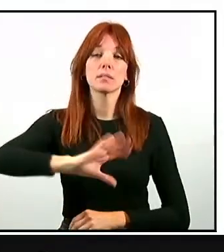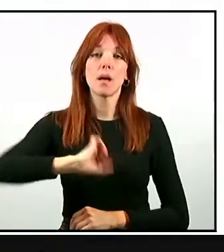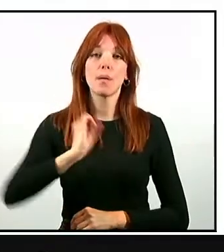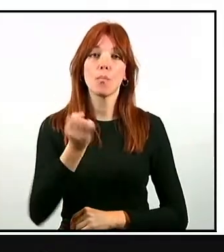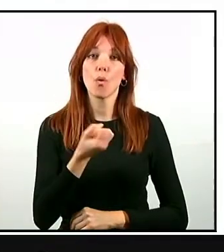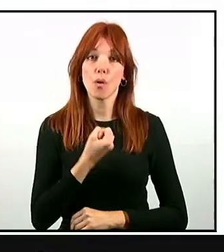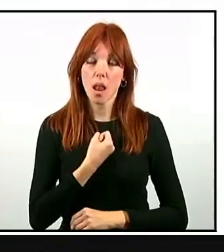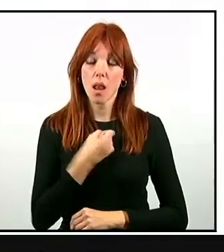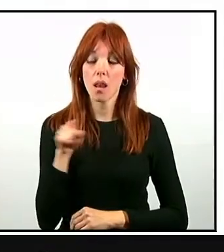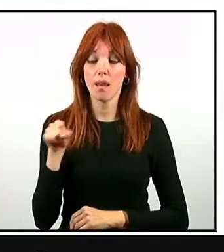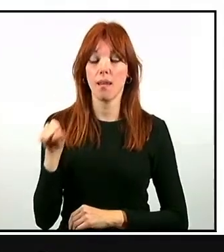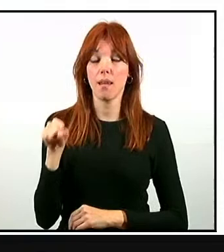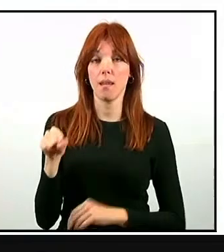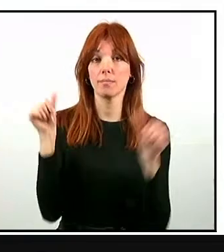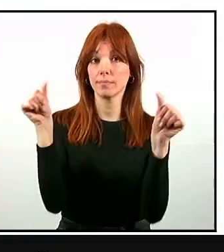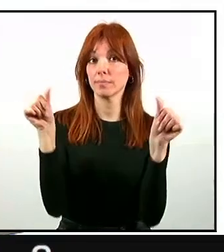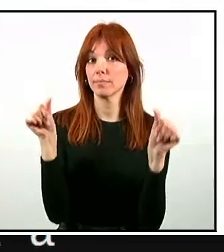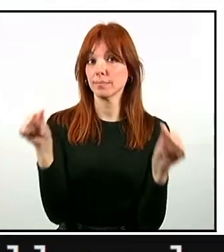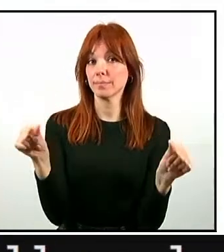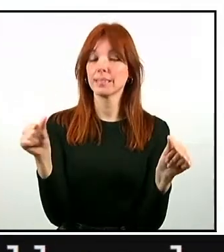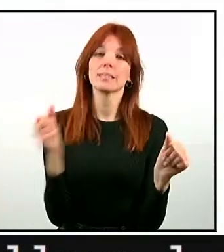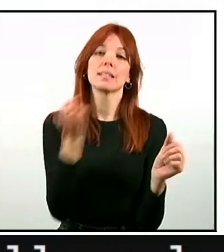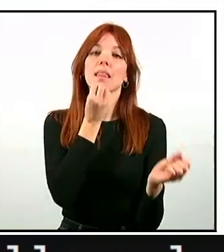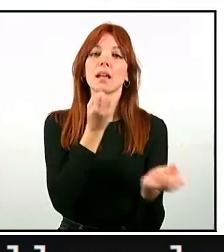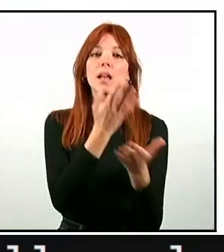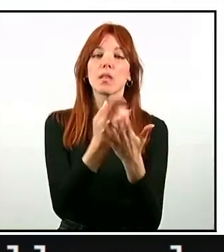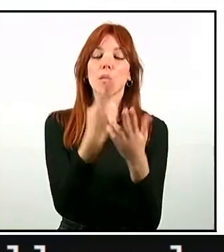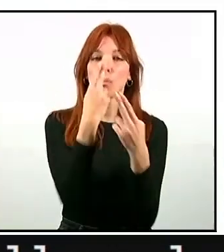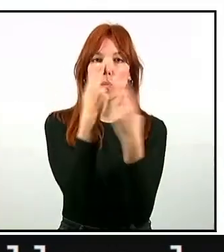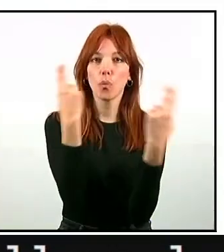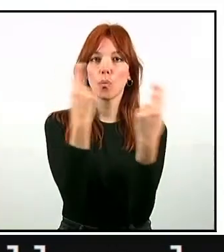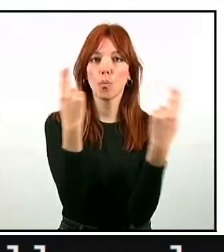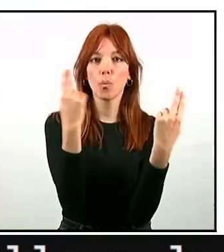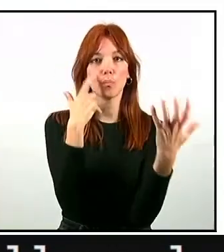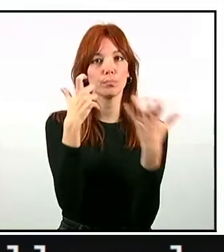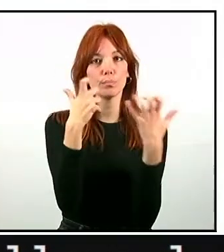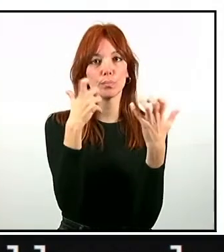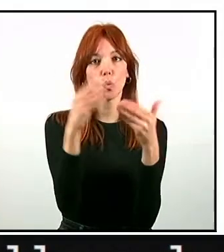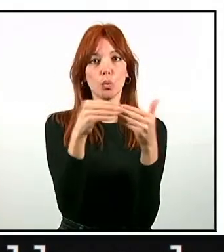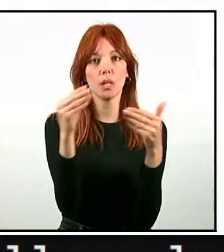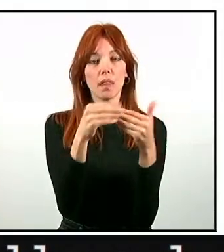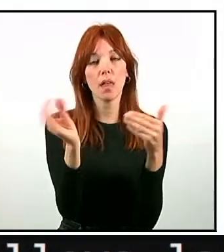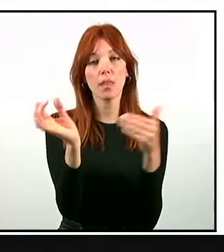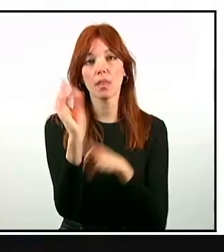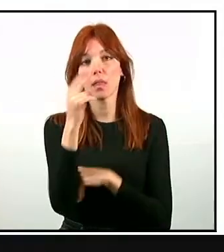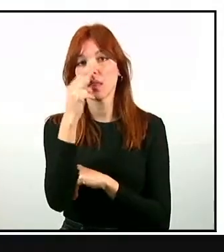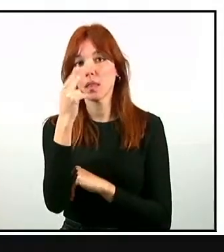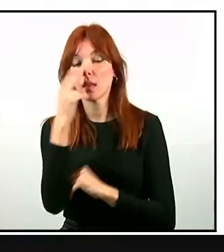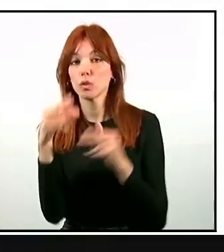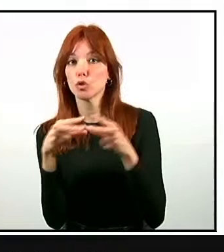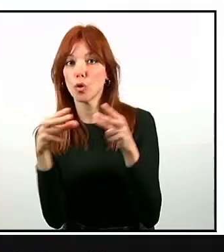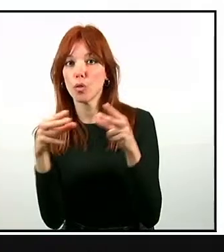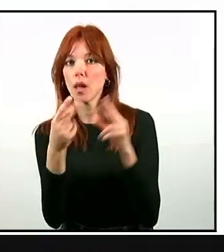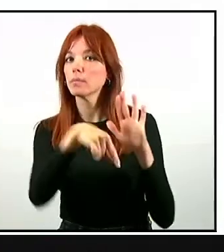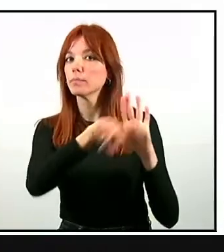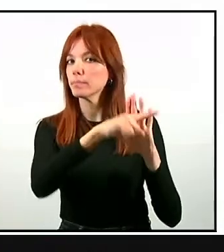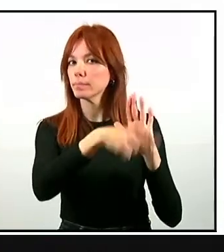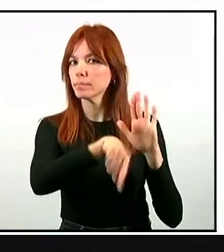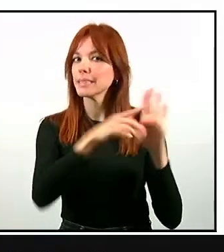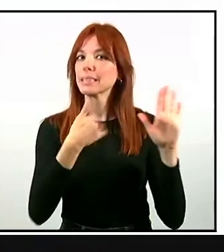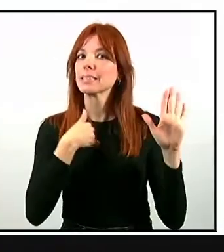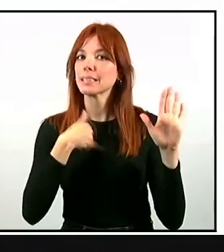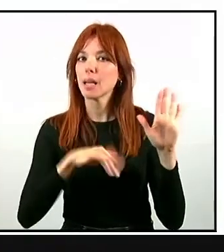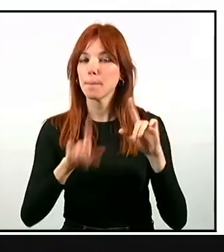Mata conlleva la declaración pública de utilidad pública o interés social, así como la